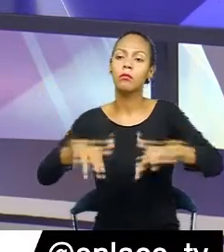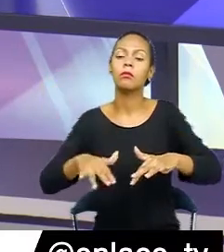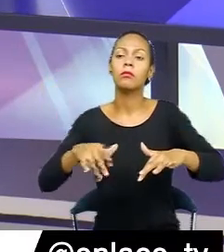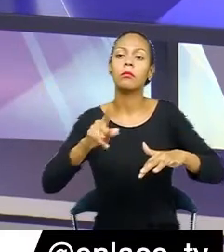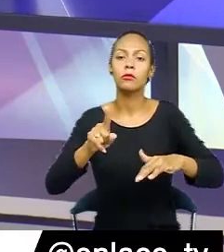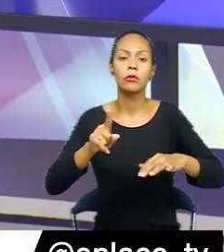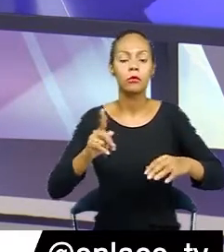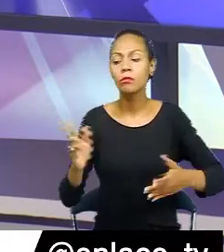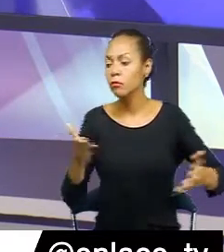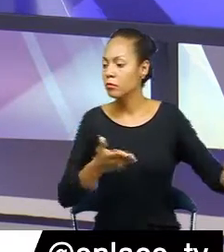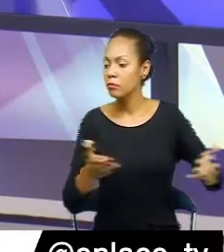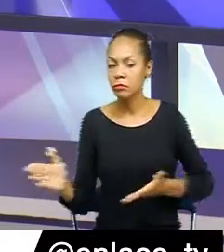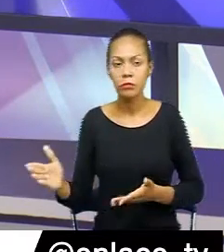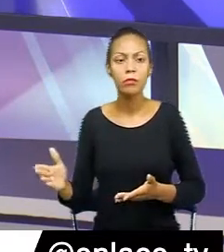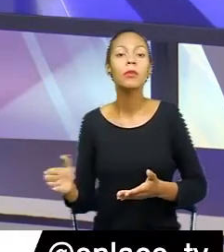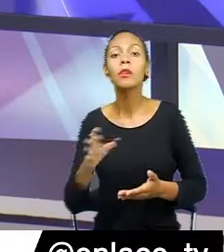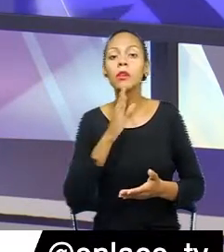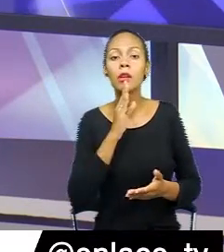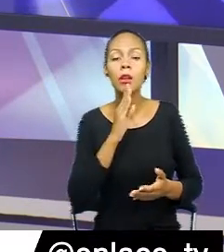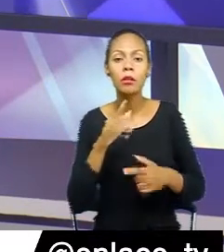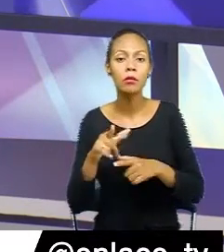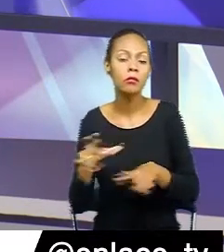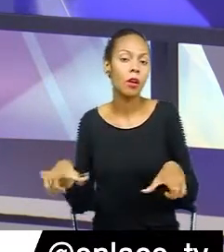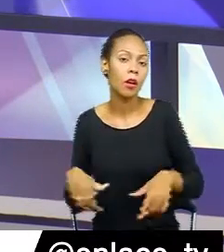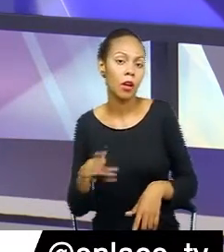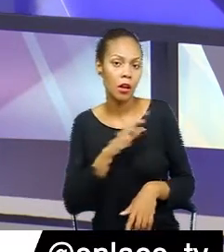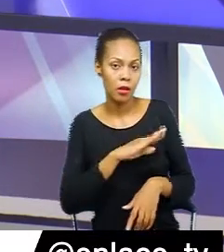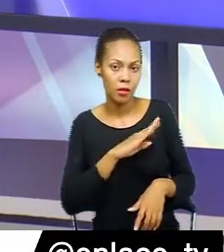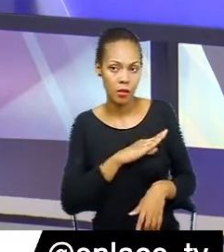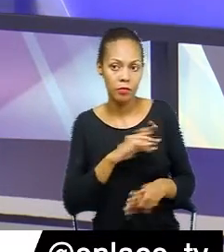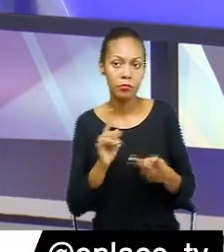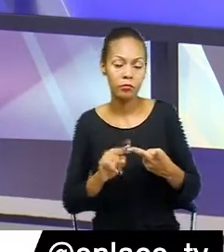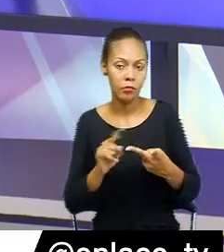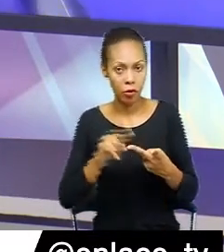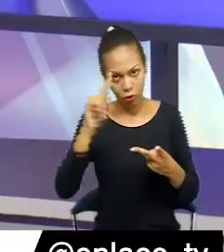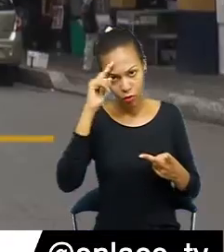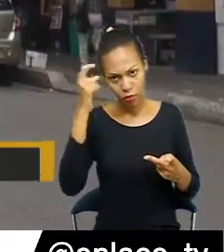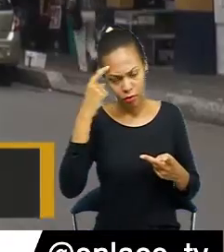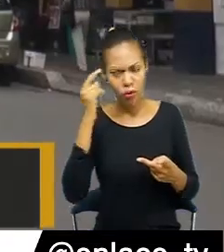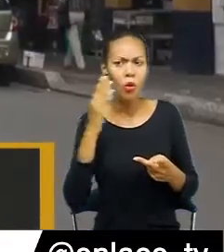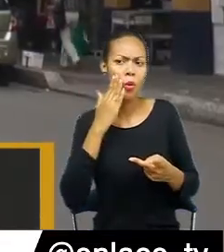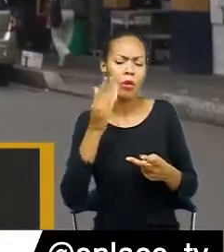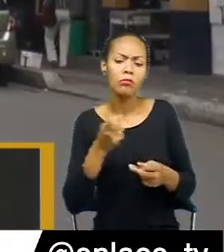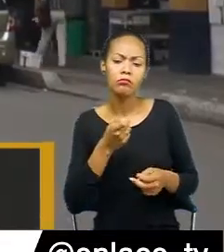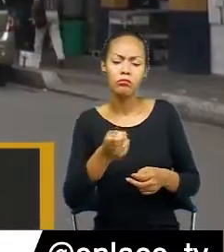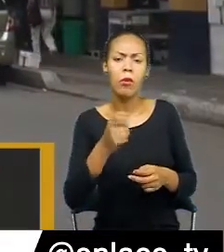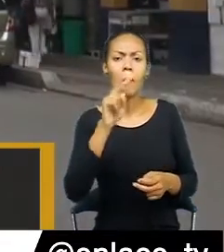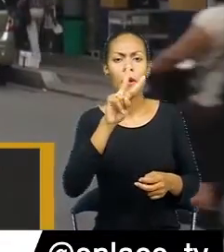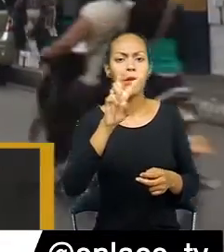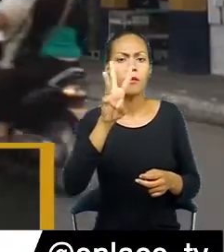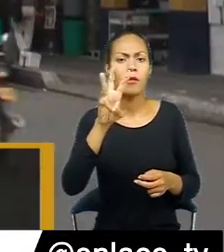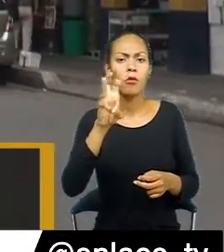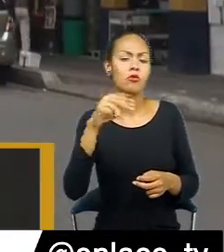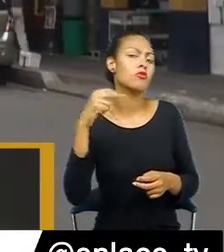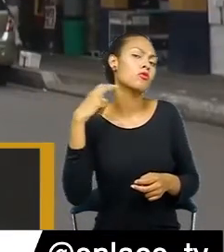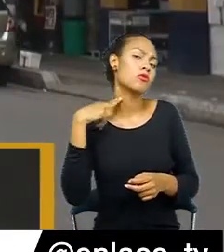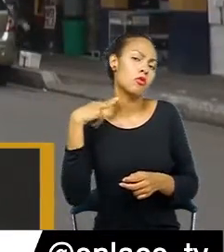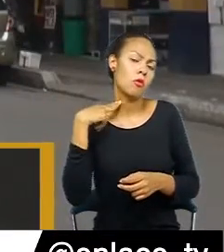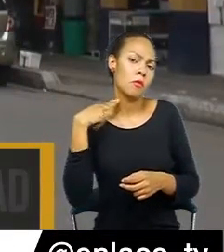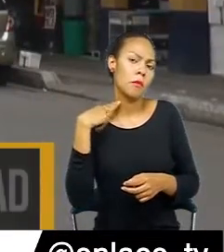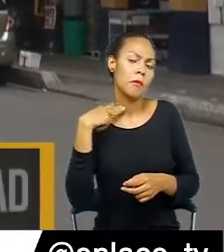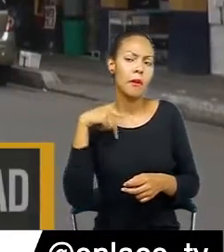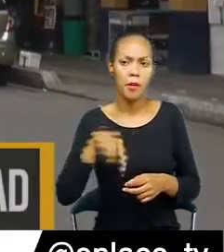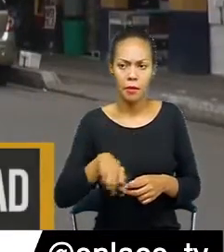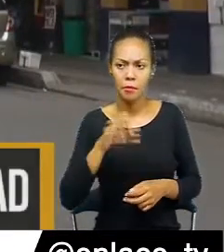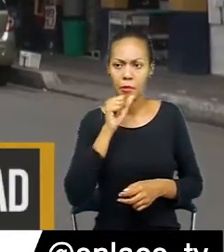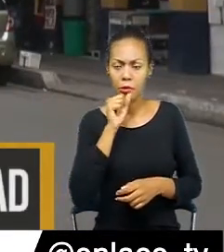y de la Gobernación el próximo 28 de noviembre en Barranca Bermeja. Desde ya están recibiendo inscripciones para quienes deseen